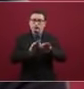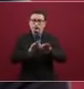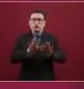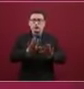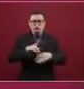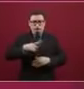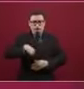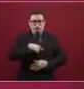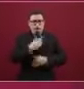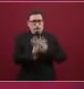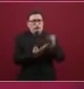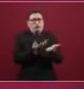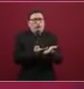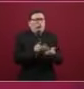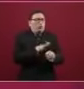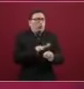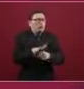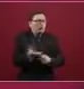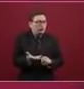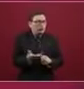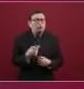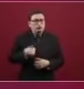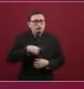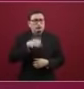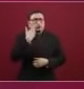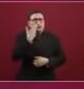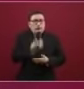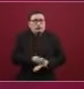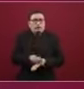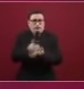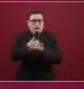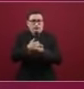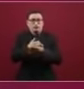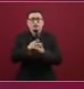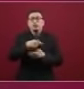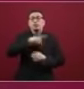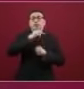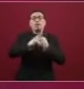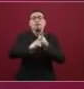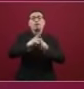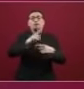planteamiento es que se ayude a los países centroamericanos